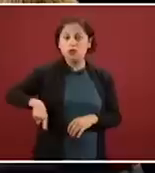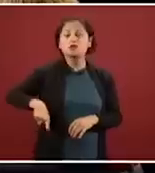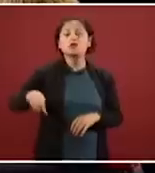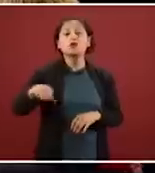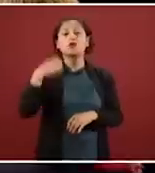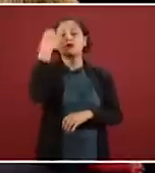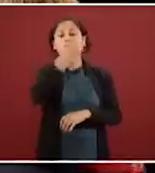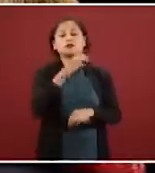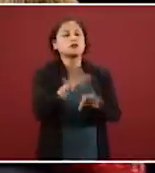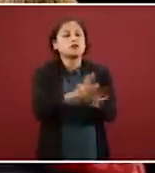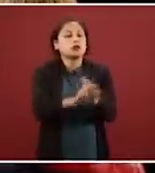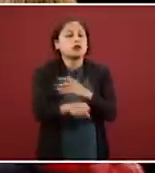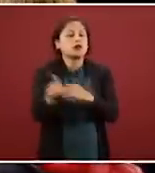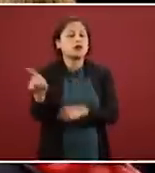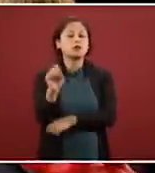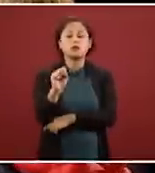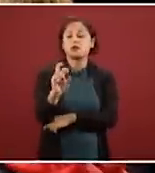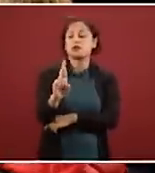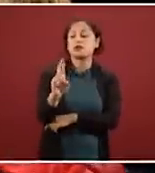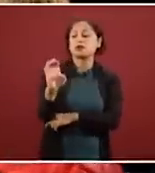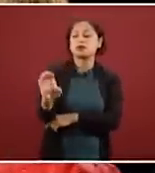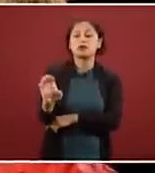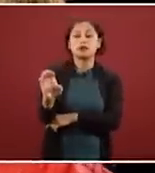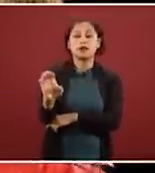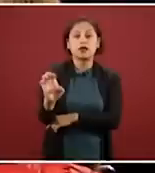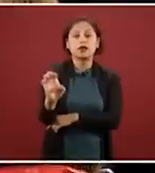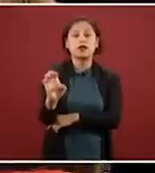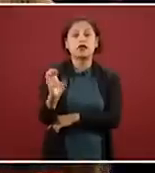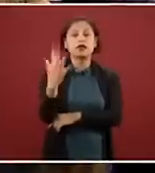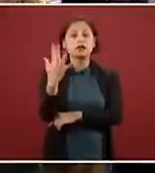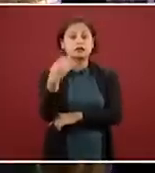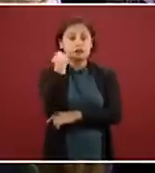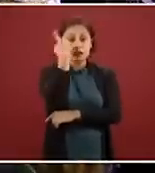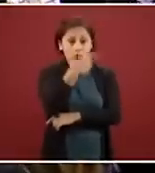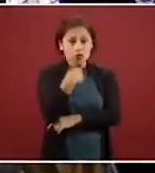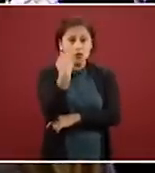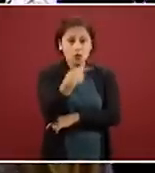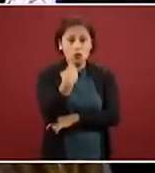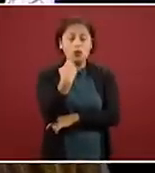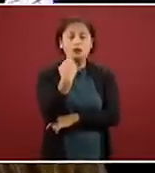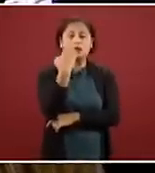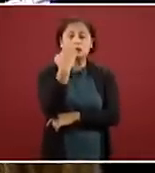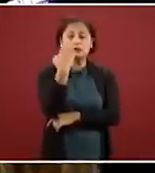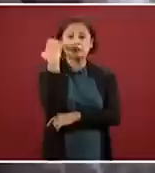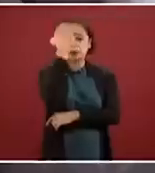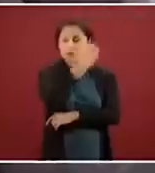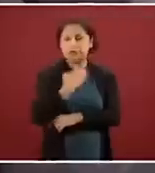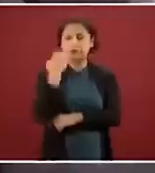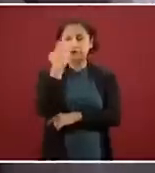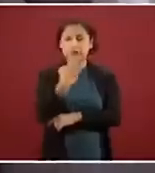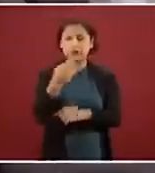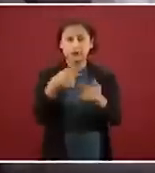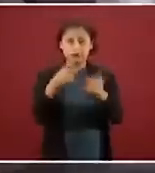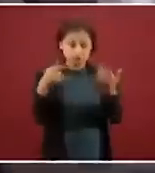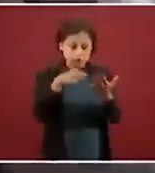por ejemplo, de Relaciones Exteriores, 5 horas de exámenes no preguntan una sola cosa de historia de México, señor,